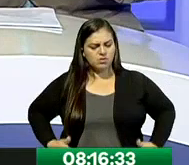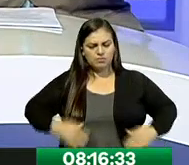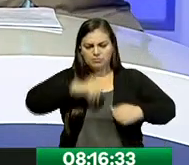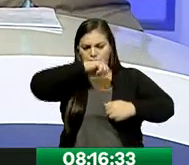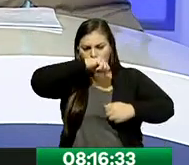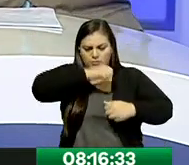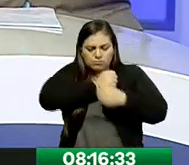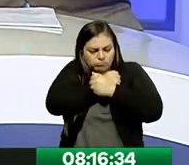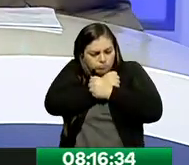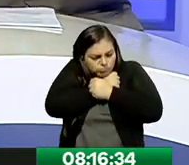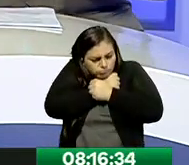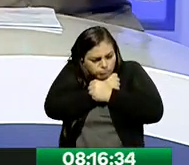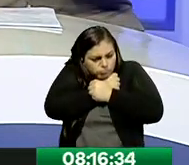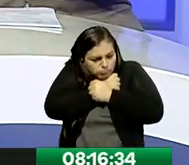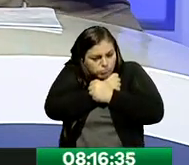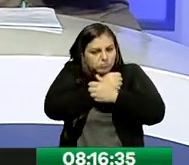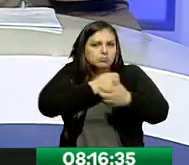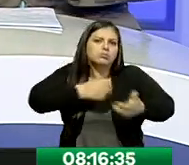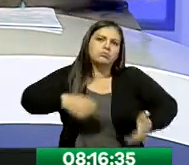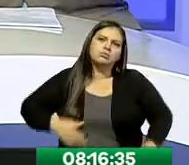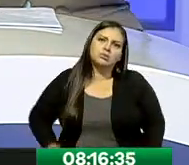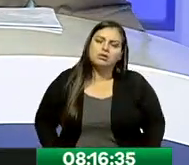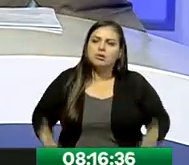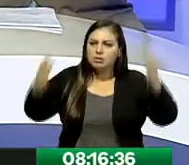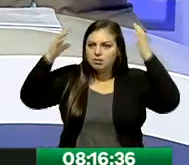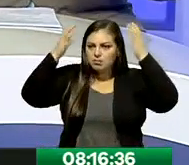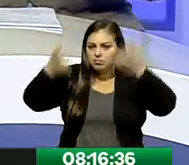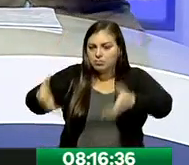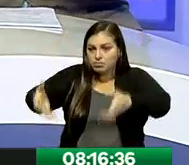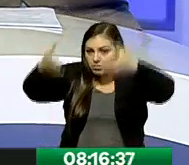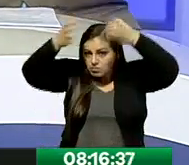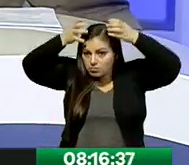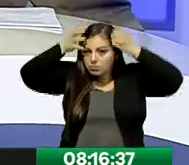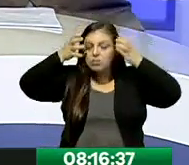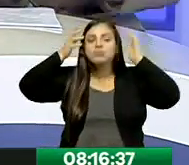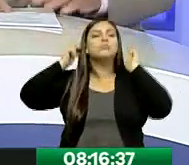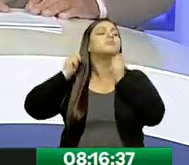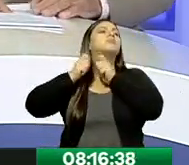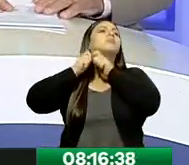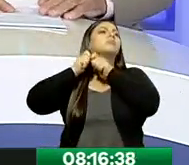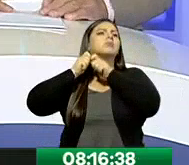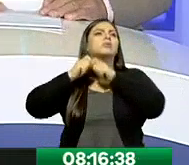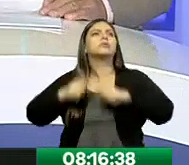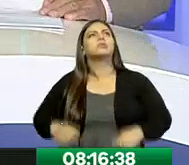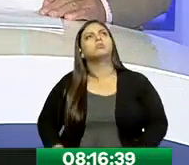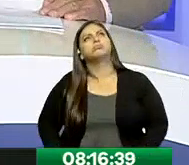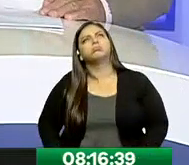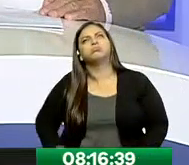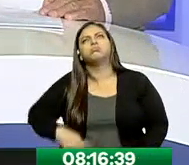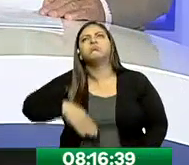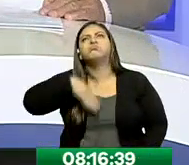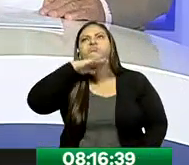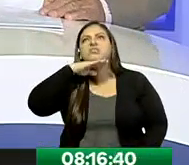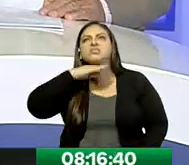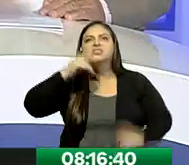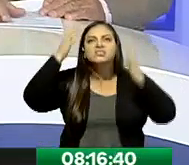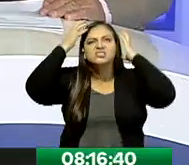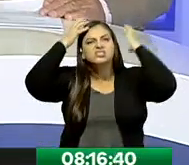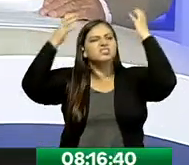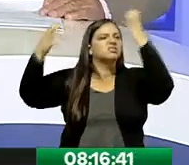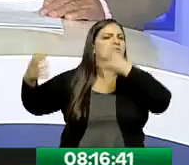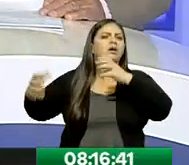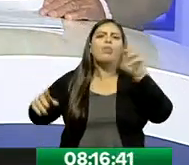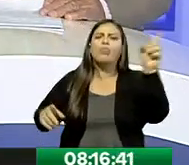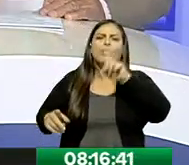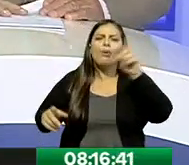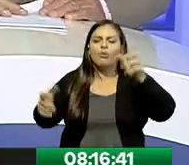de fastidiosos, que la autoridad, o que se lo estamos diciendo permanentemente, es por su propia seguridad. Aprenda